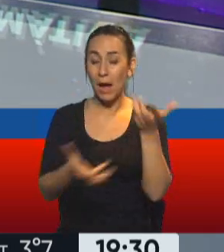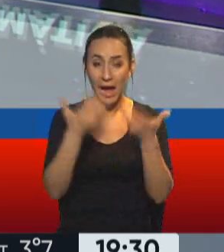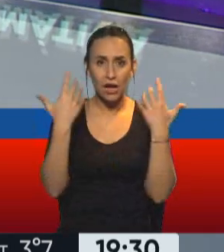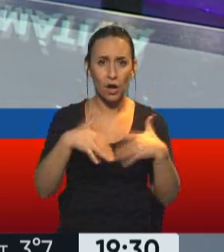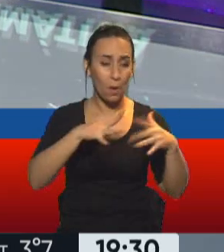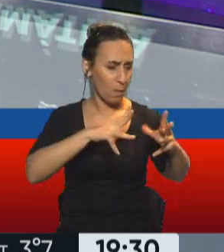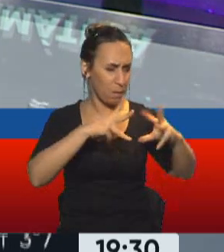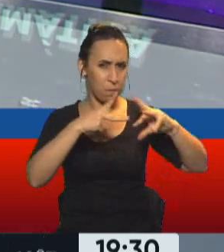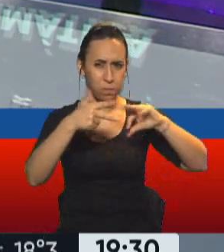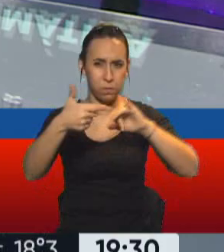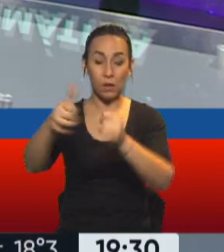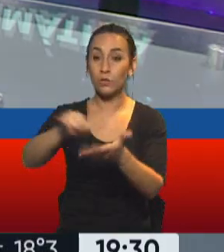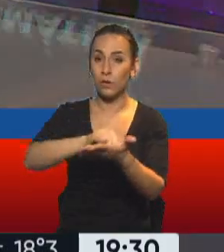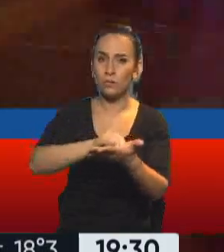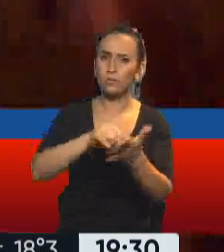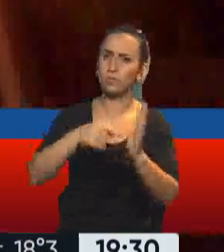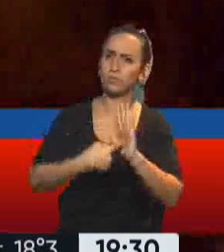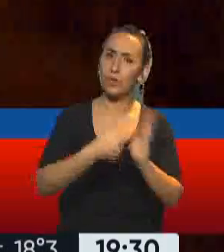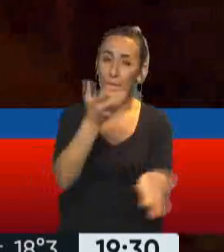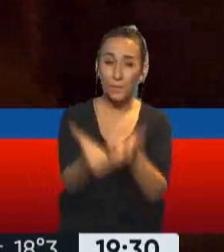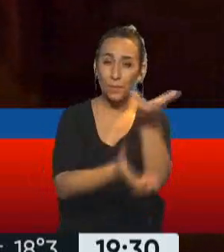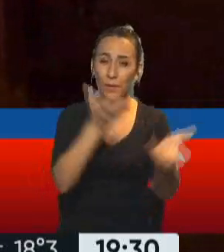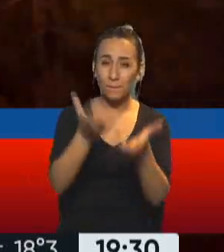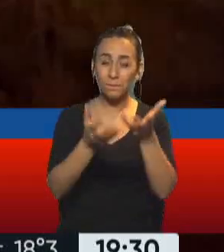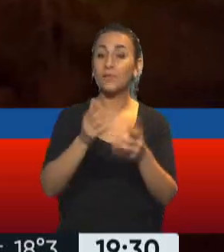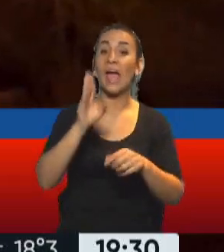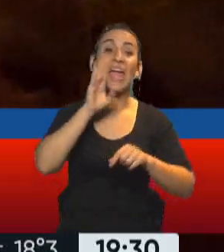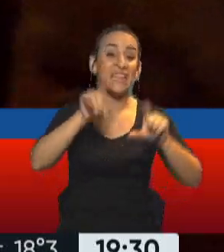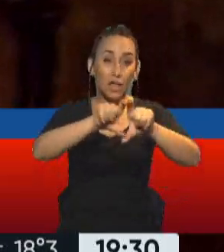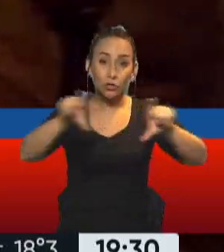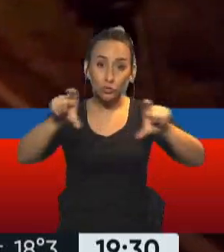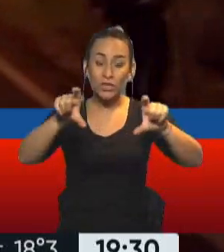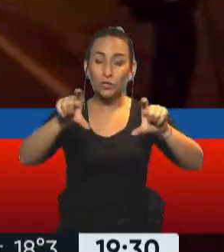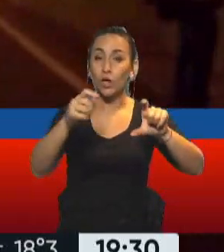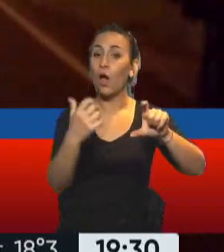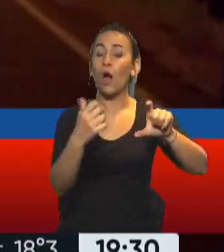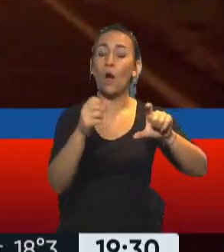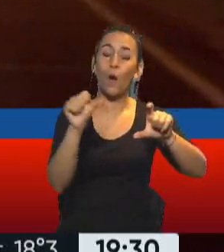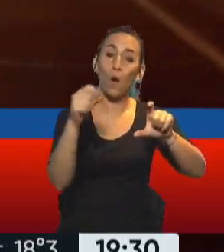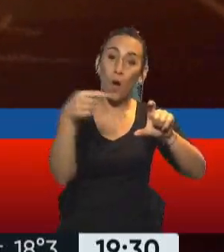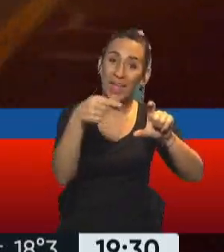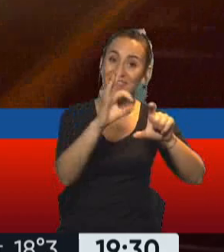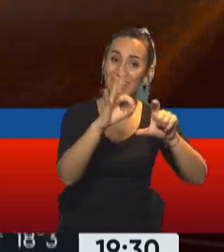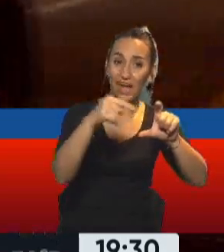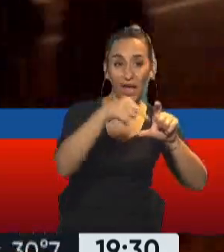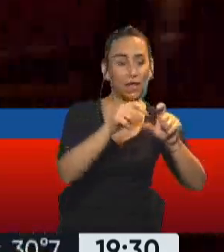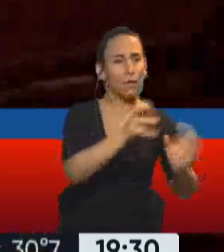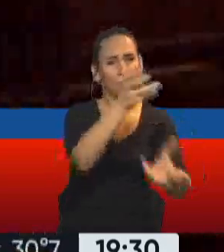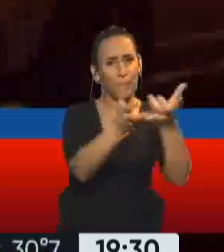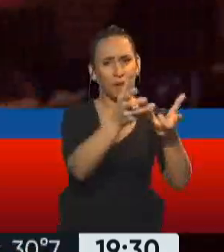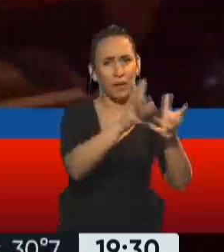es que los incendios sucedieron en la costa oeste de Estados Unidos. Y esto es la costa este, de un país de